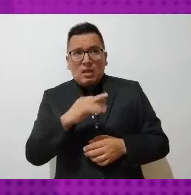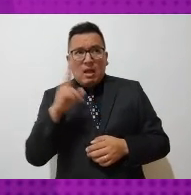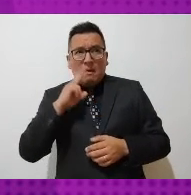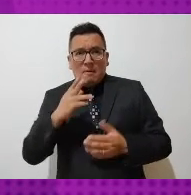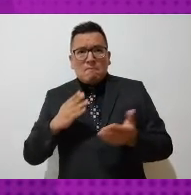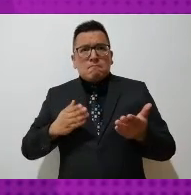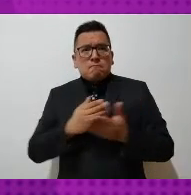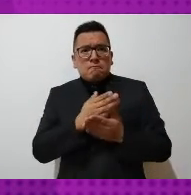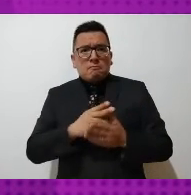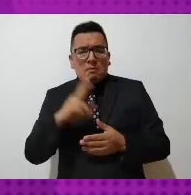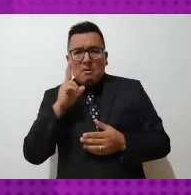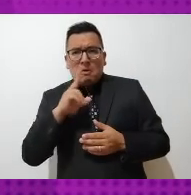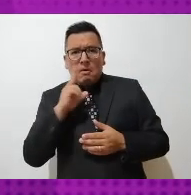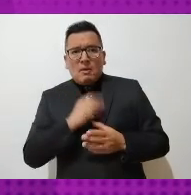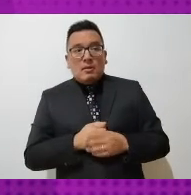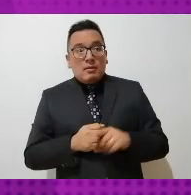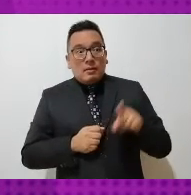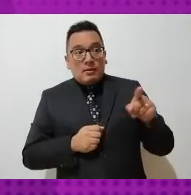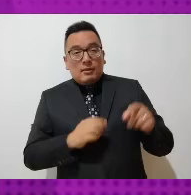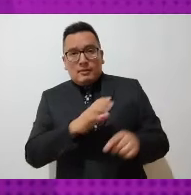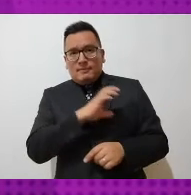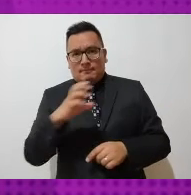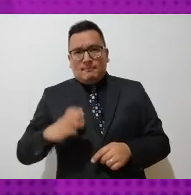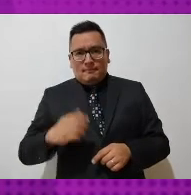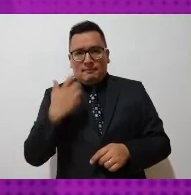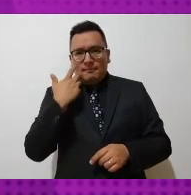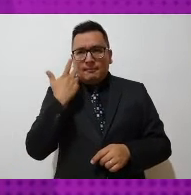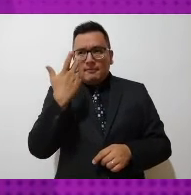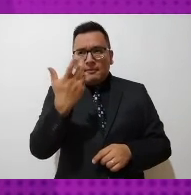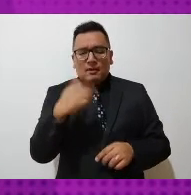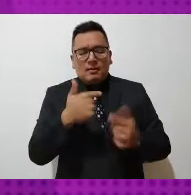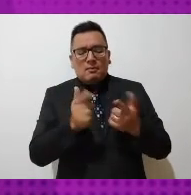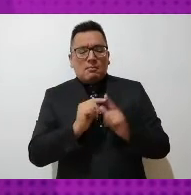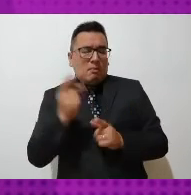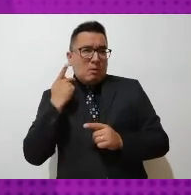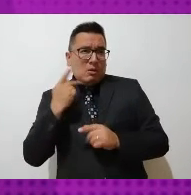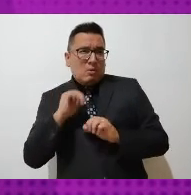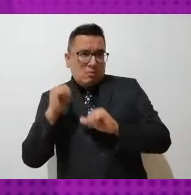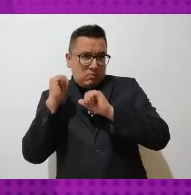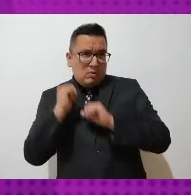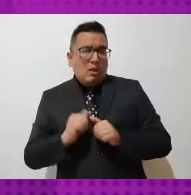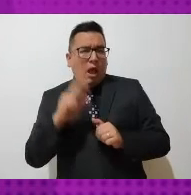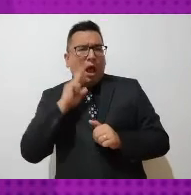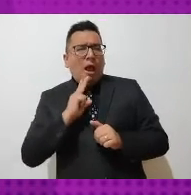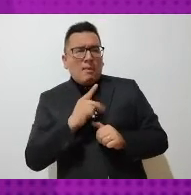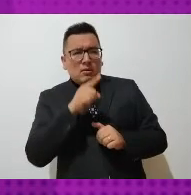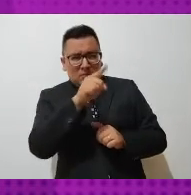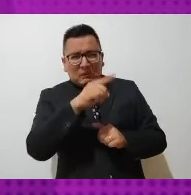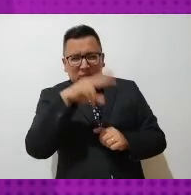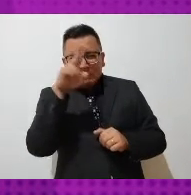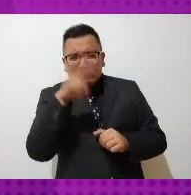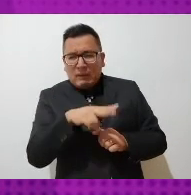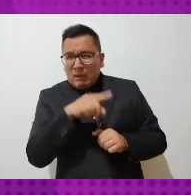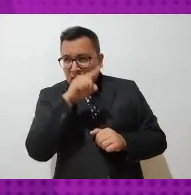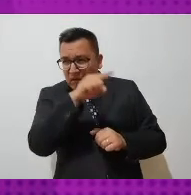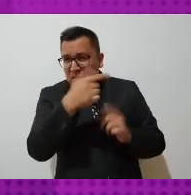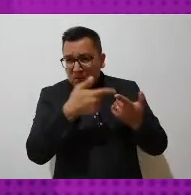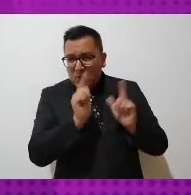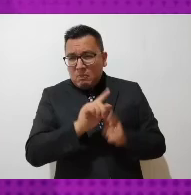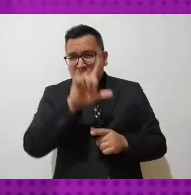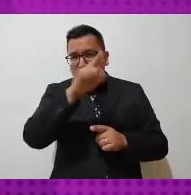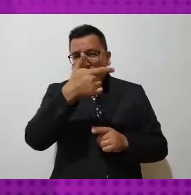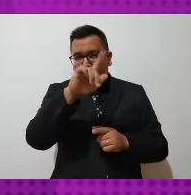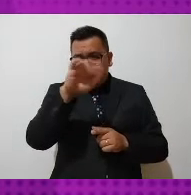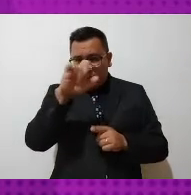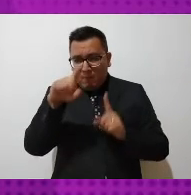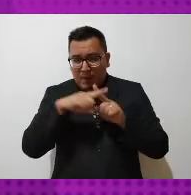de exigirle al candidato o candidata, al aspirante, al partido político, demuéstrame que realmente esta persona es de la comunidad de la